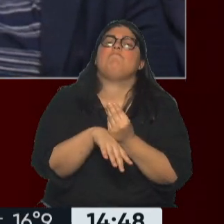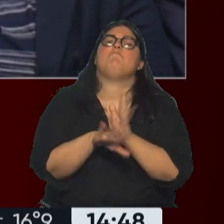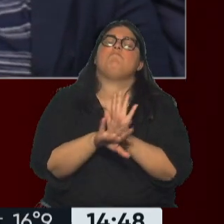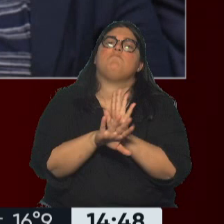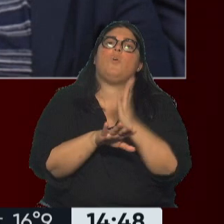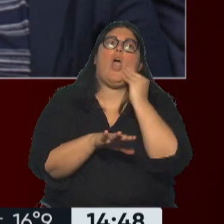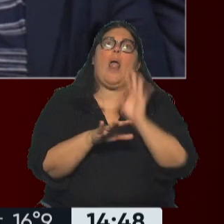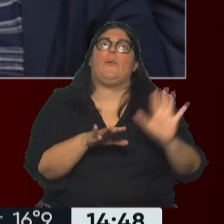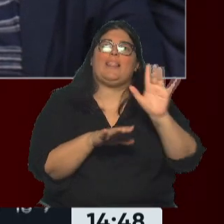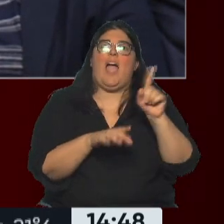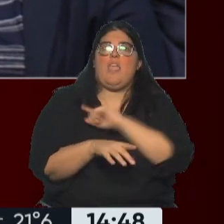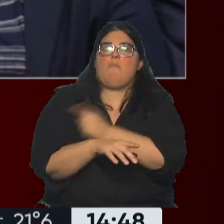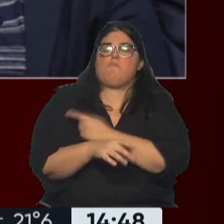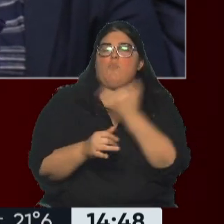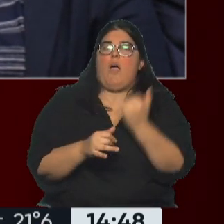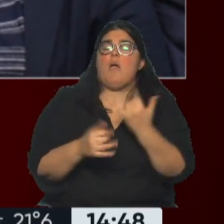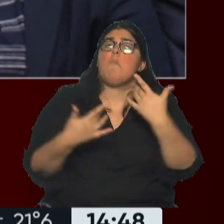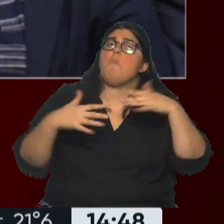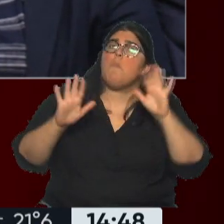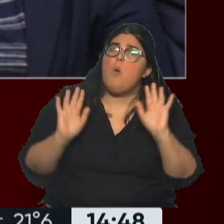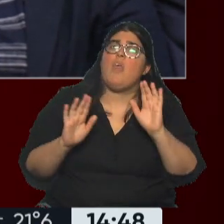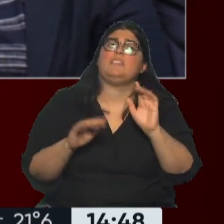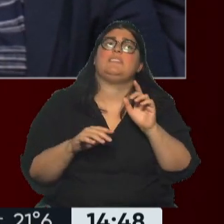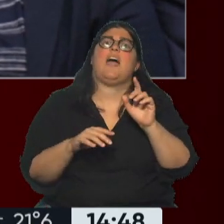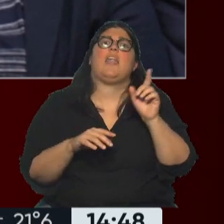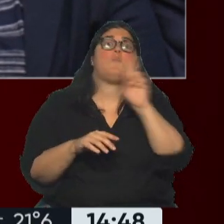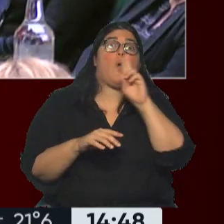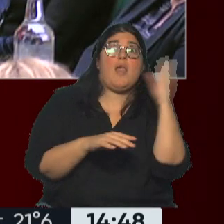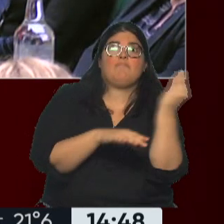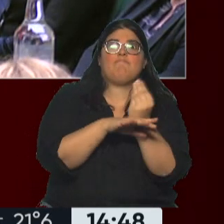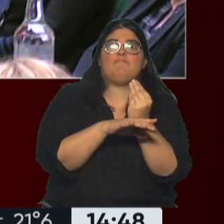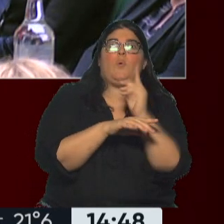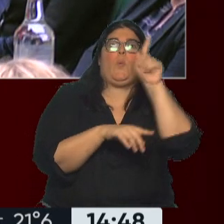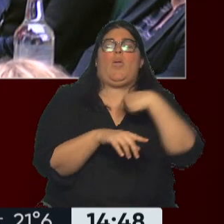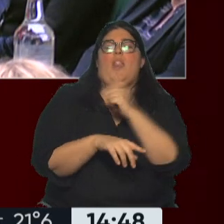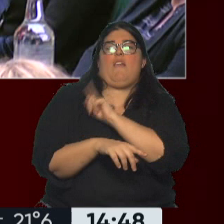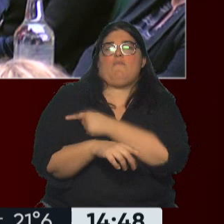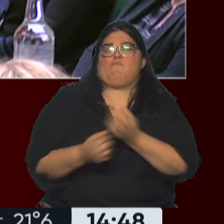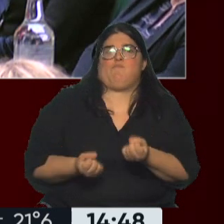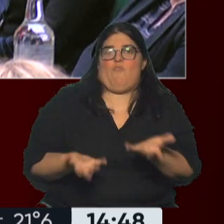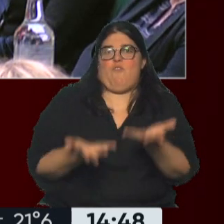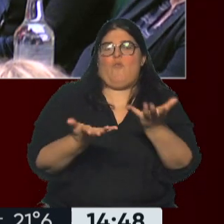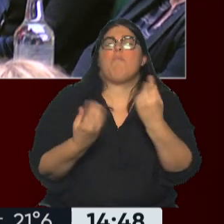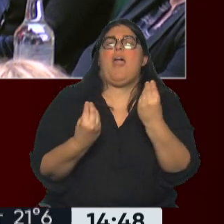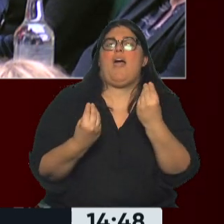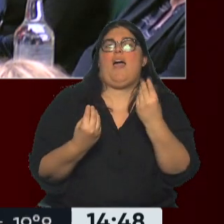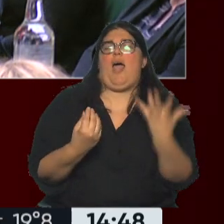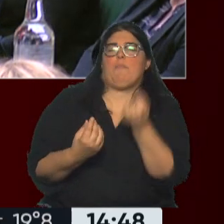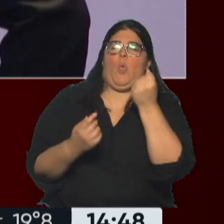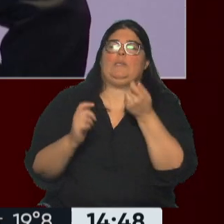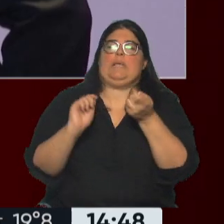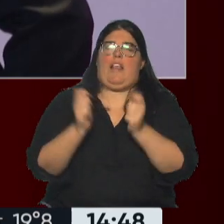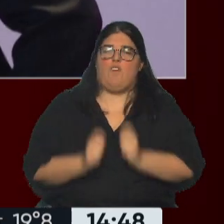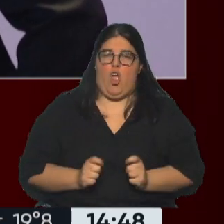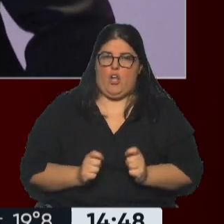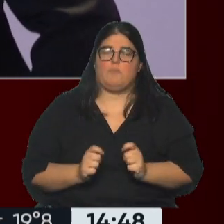en Gran Bretaña puede también ser una fuente de fortaleza para la nueva primera ministra, para encabezar una serie de reformas que a